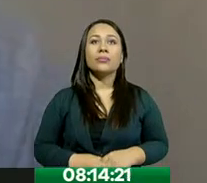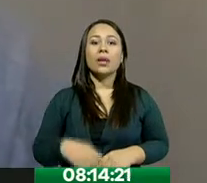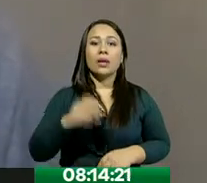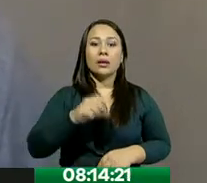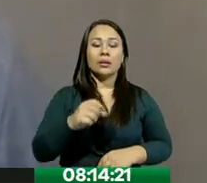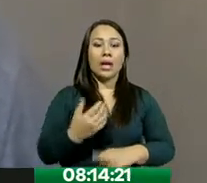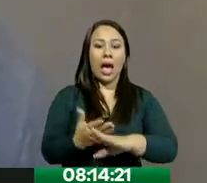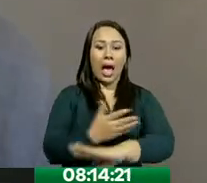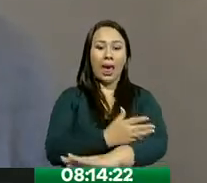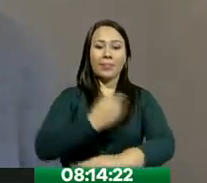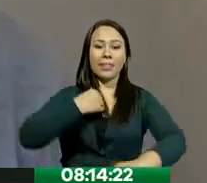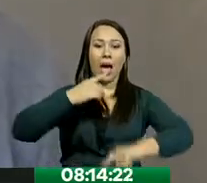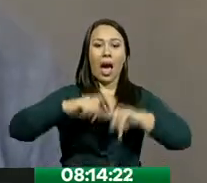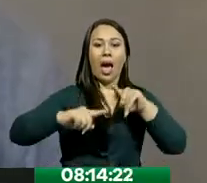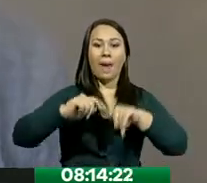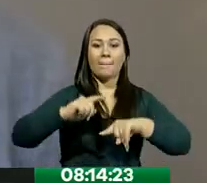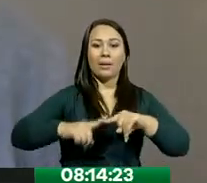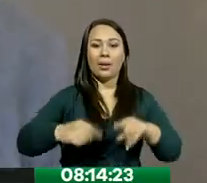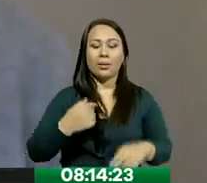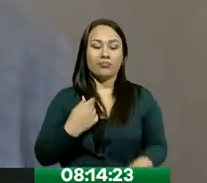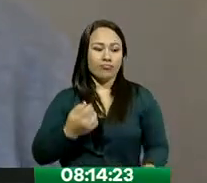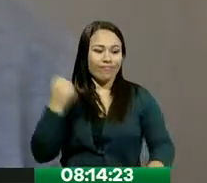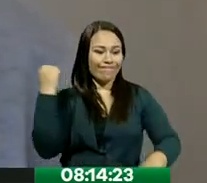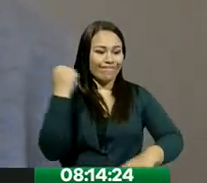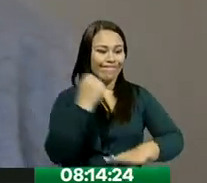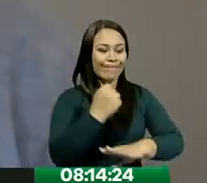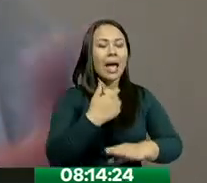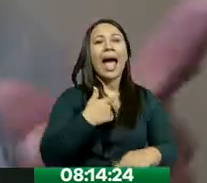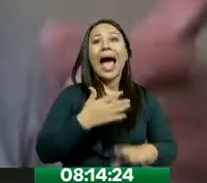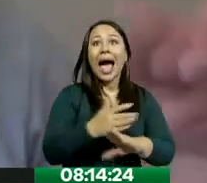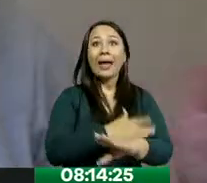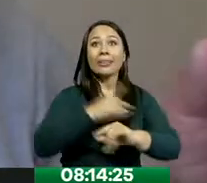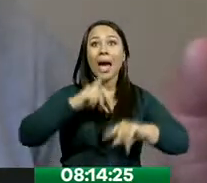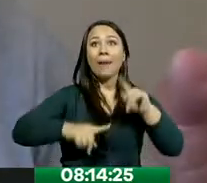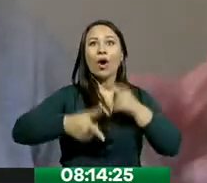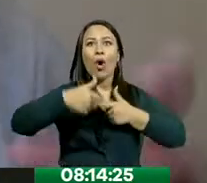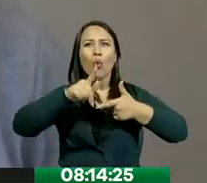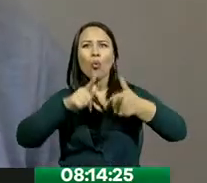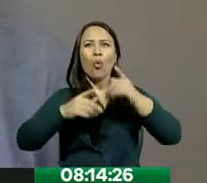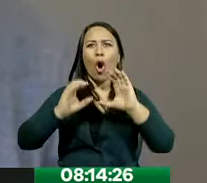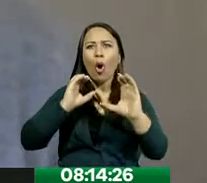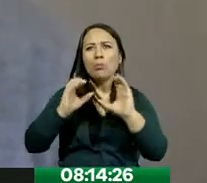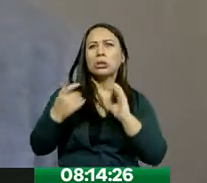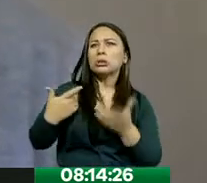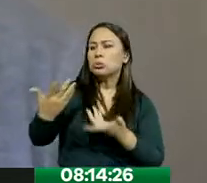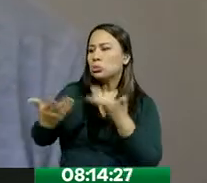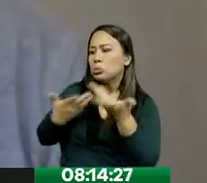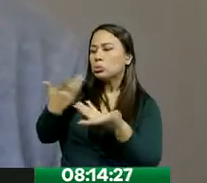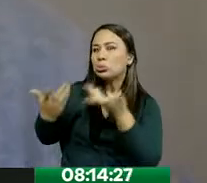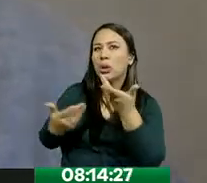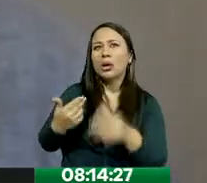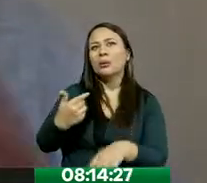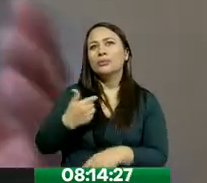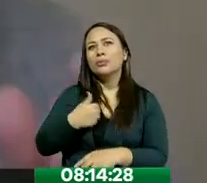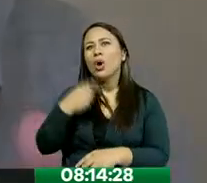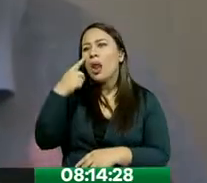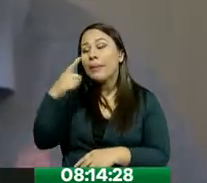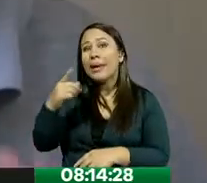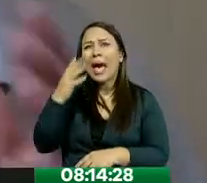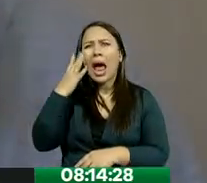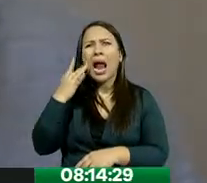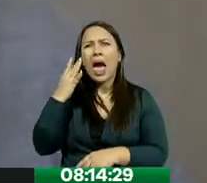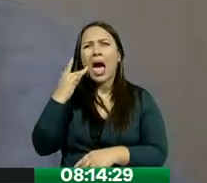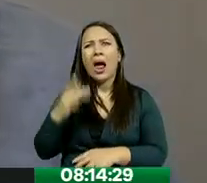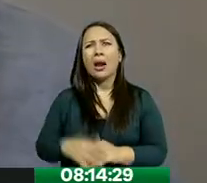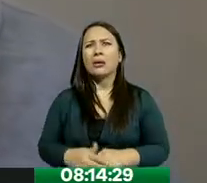unos amigos para ir auxiliando por allí. Y también la esposa con salía a llorar, y así